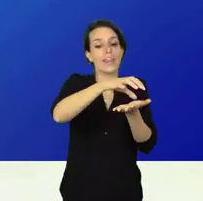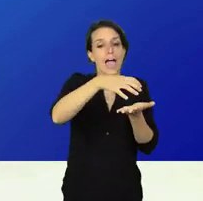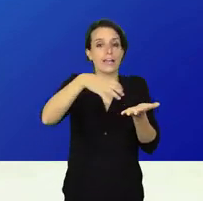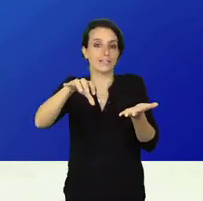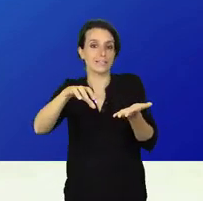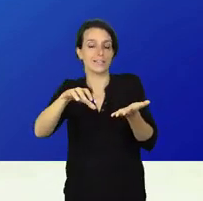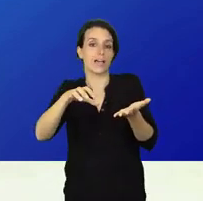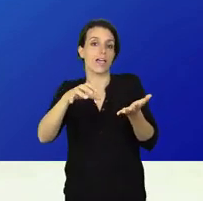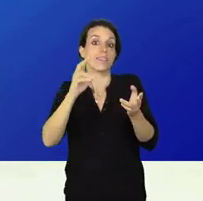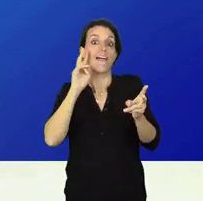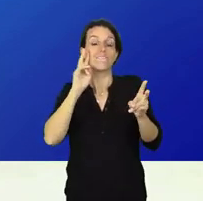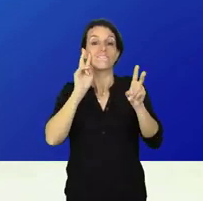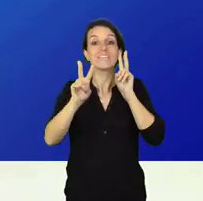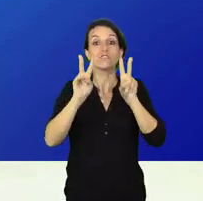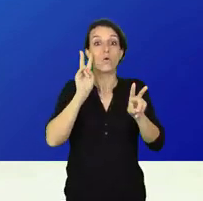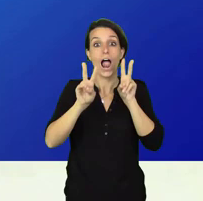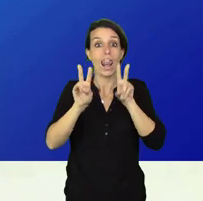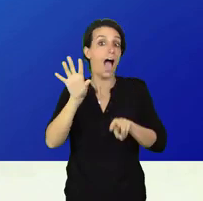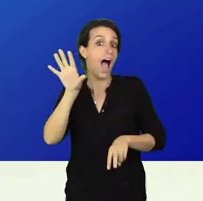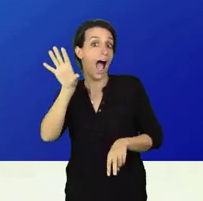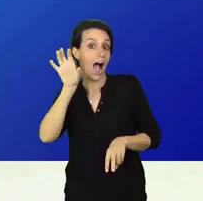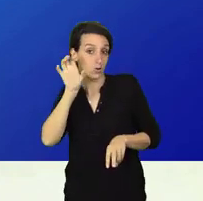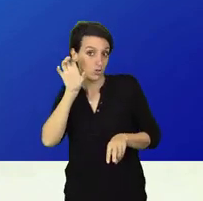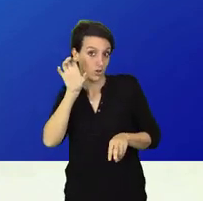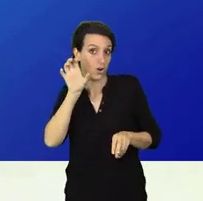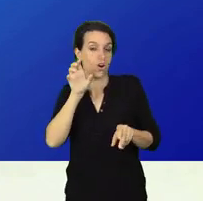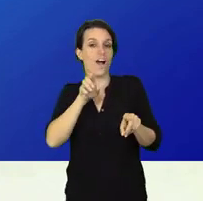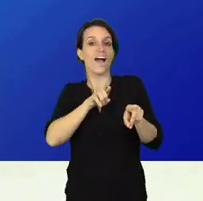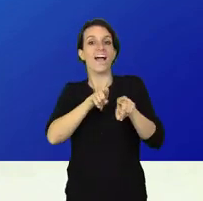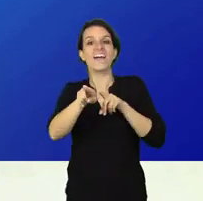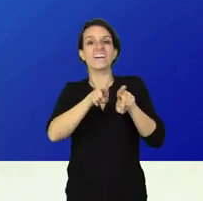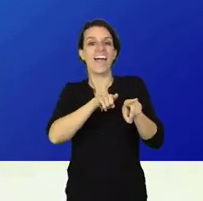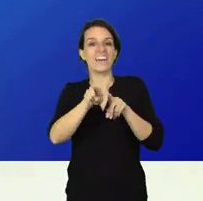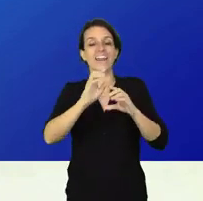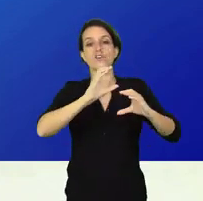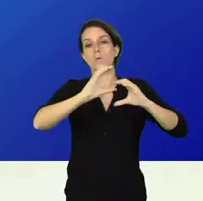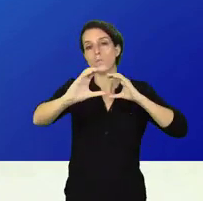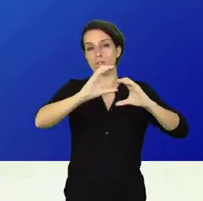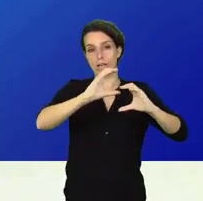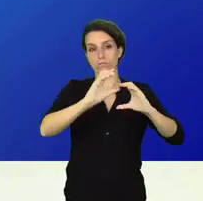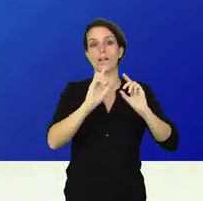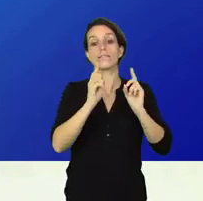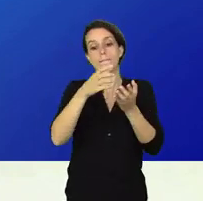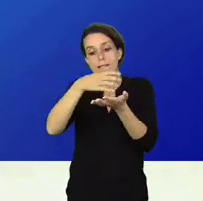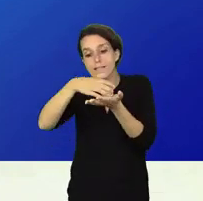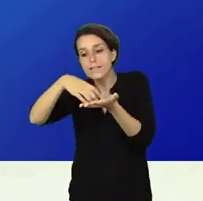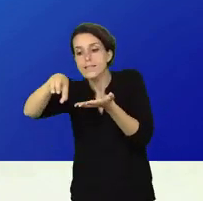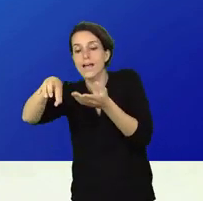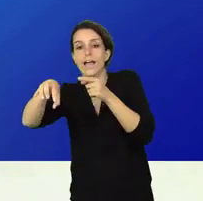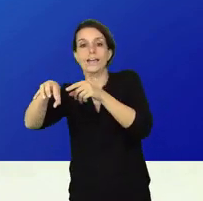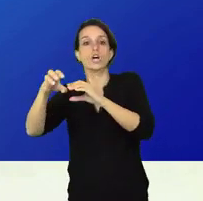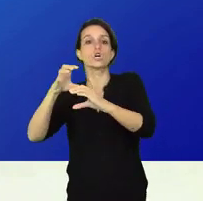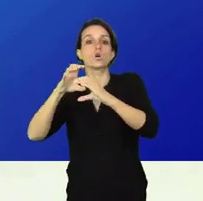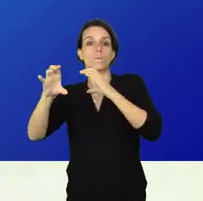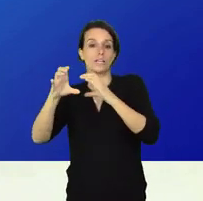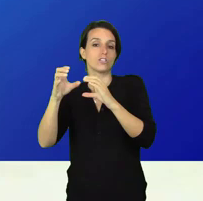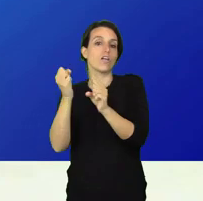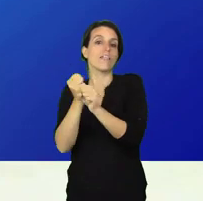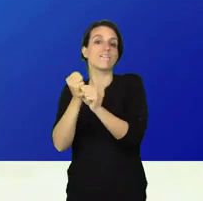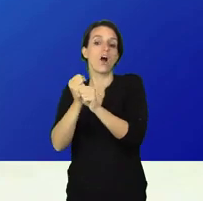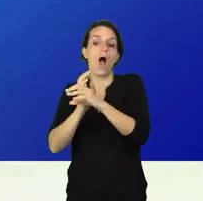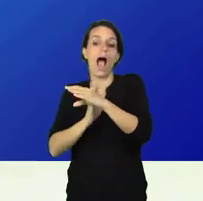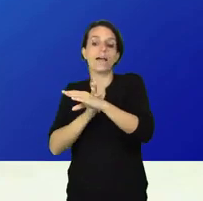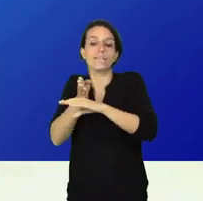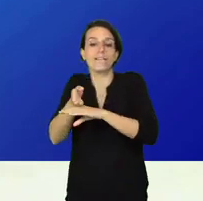las áreas en el área audiovisual de la licenciatura en comunicación y también trabajo dentro del departamento de comunicación en el programa de